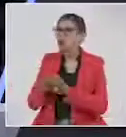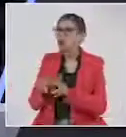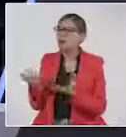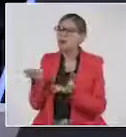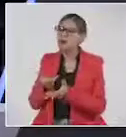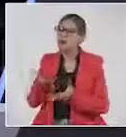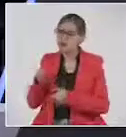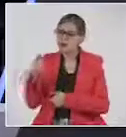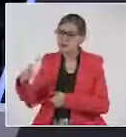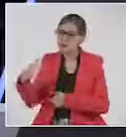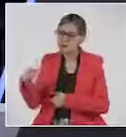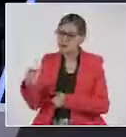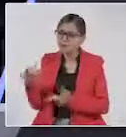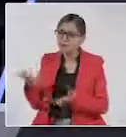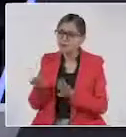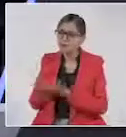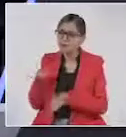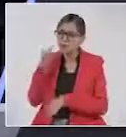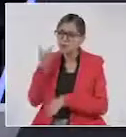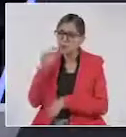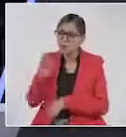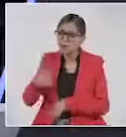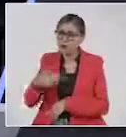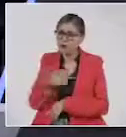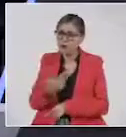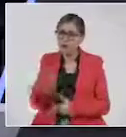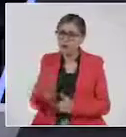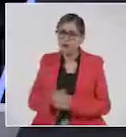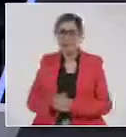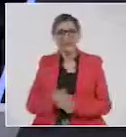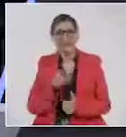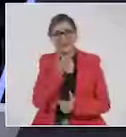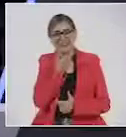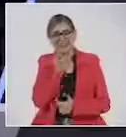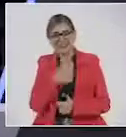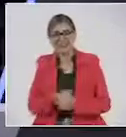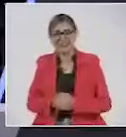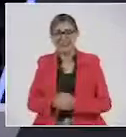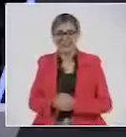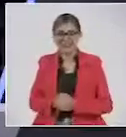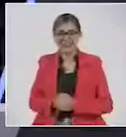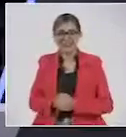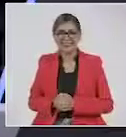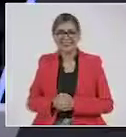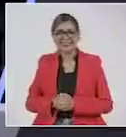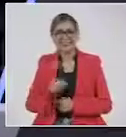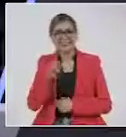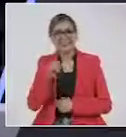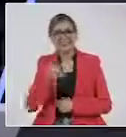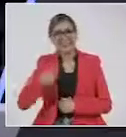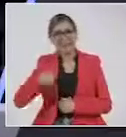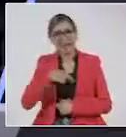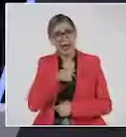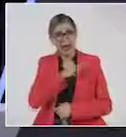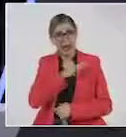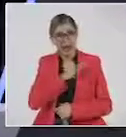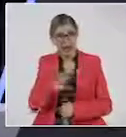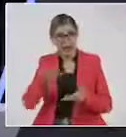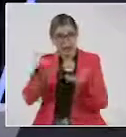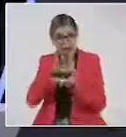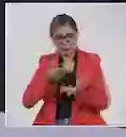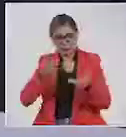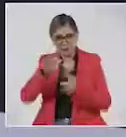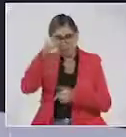de ese trabajo? Bueno, lo primero será Albeniz hacer una función especial para la prensa,